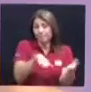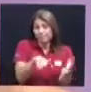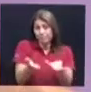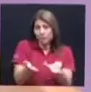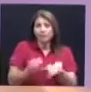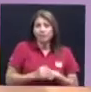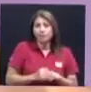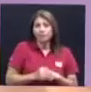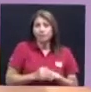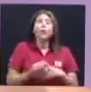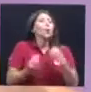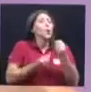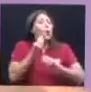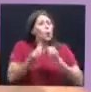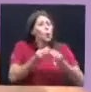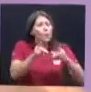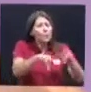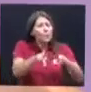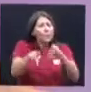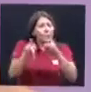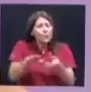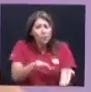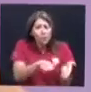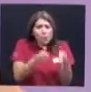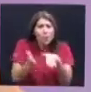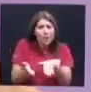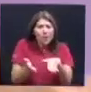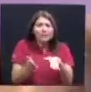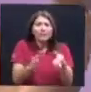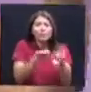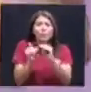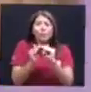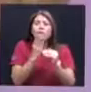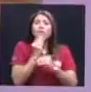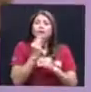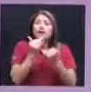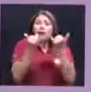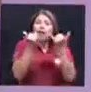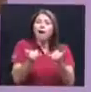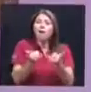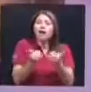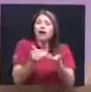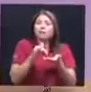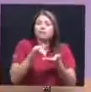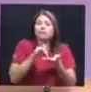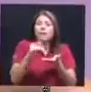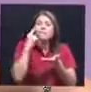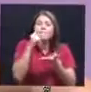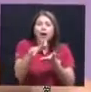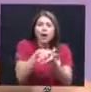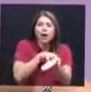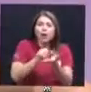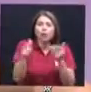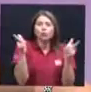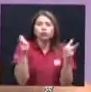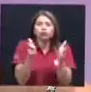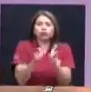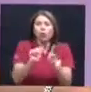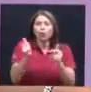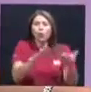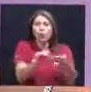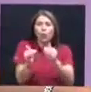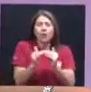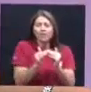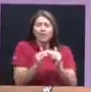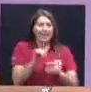las espaldas de los muertos que tuvo el pueblo israelí se monten para exterminar a otro pueblo Eso